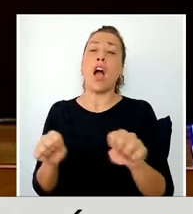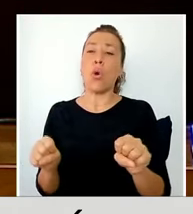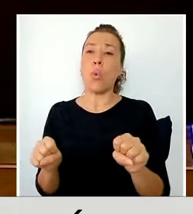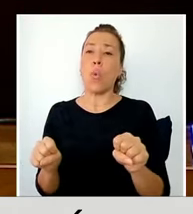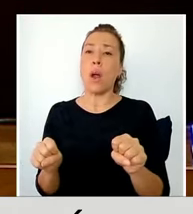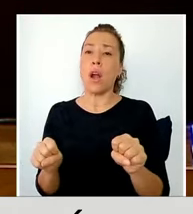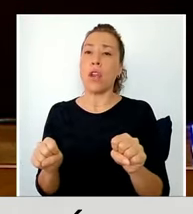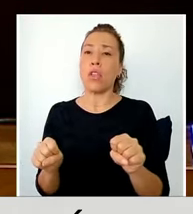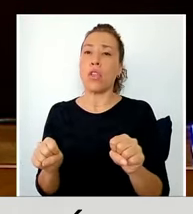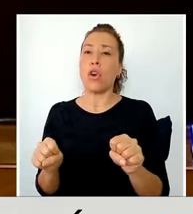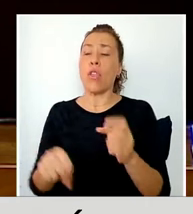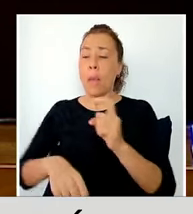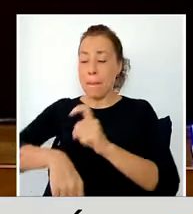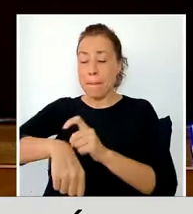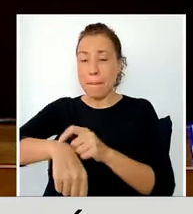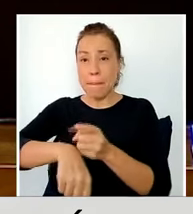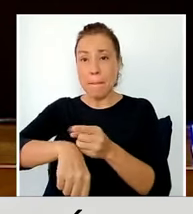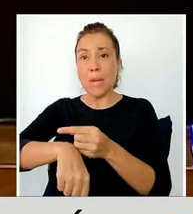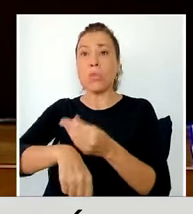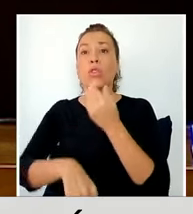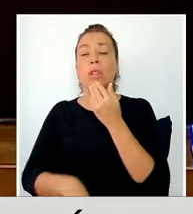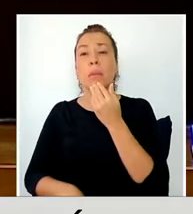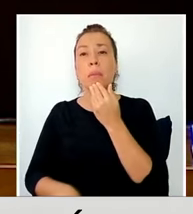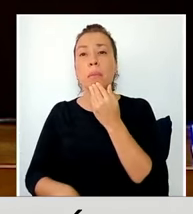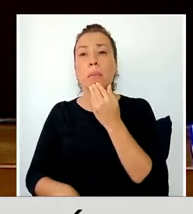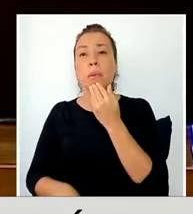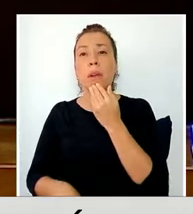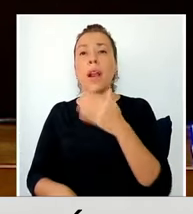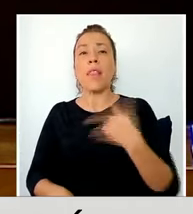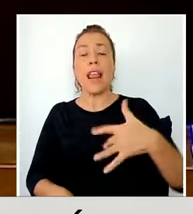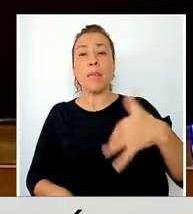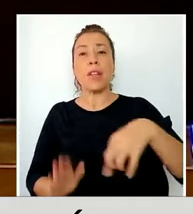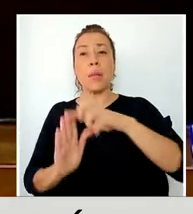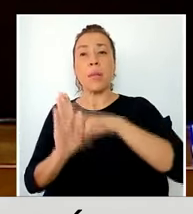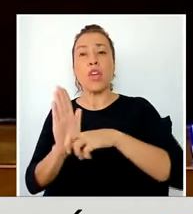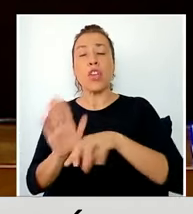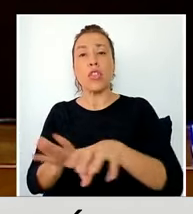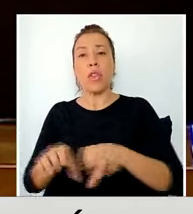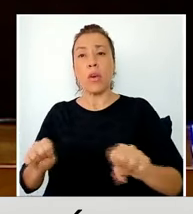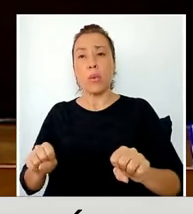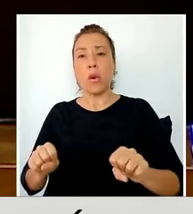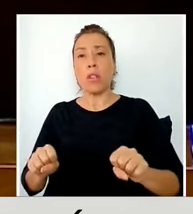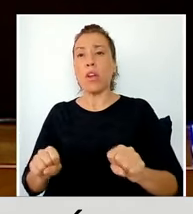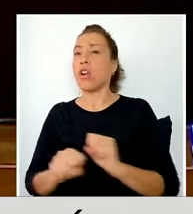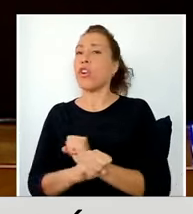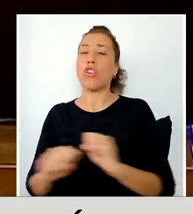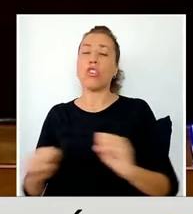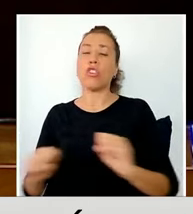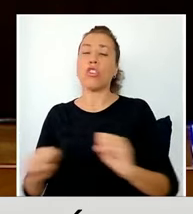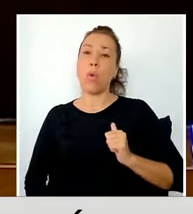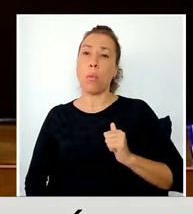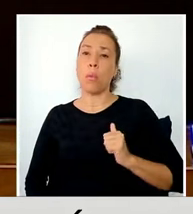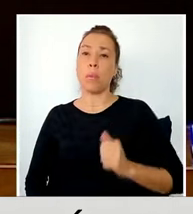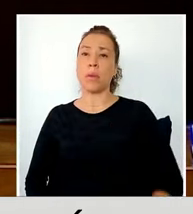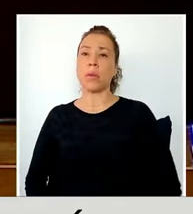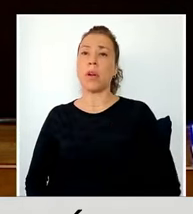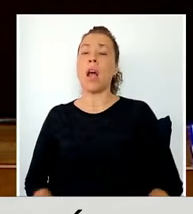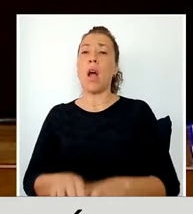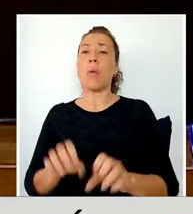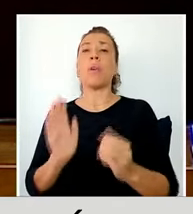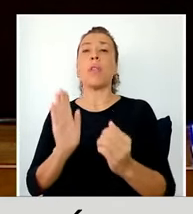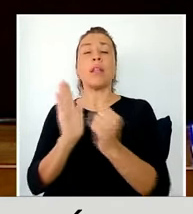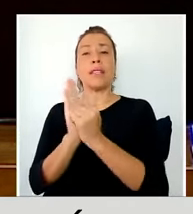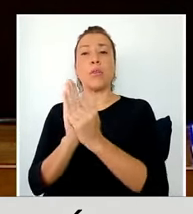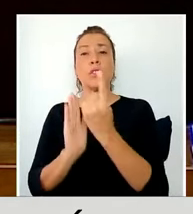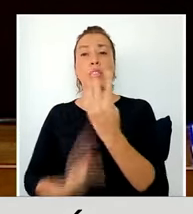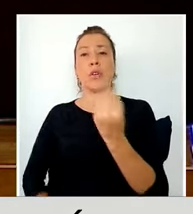los minutos como de la prioridad de los proyectos de resolución no se pueda llevar efecto lo de acuerdo al artículo 114 Son